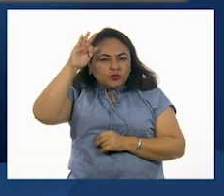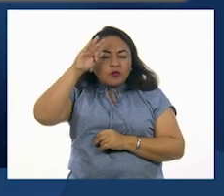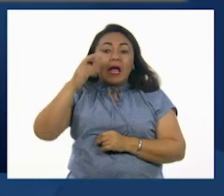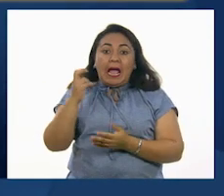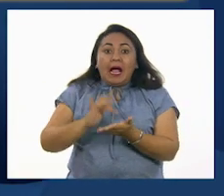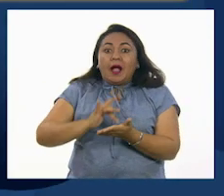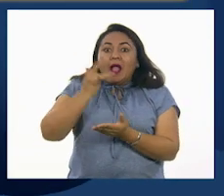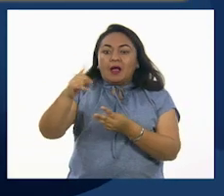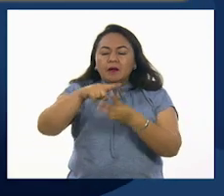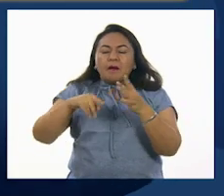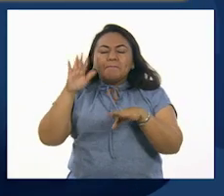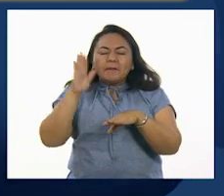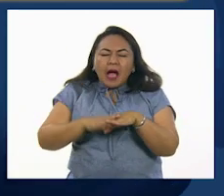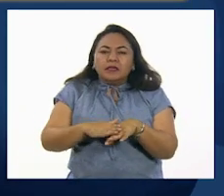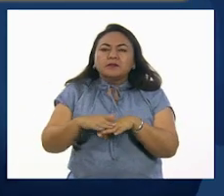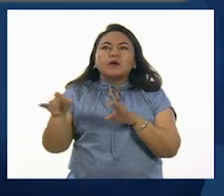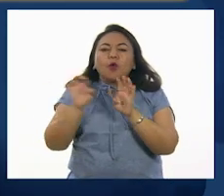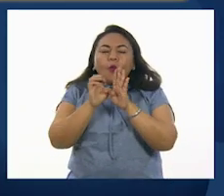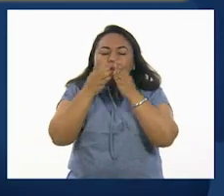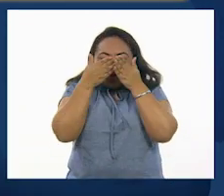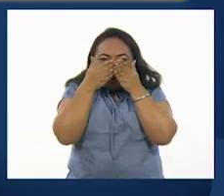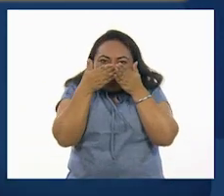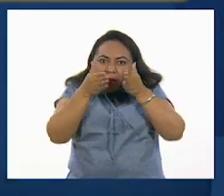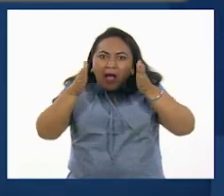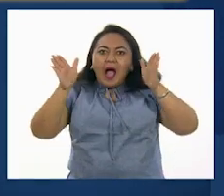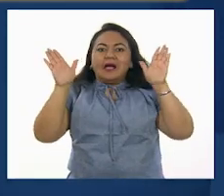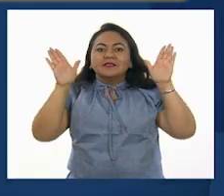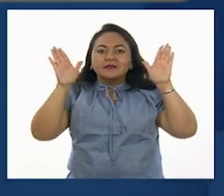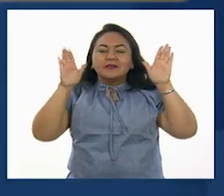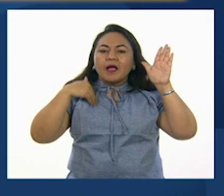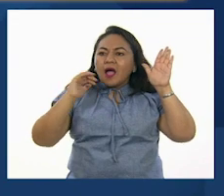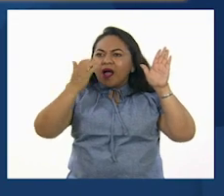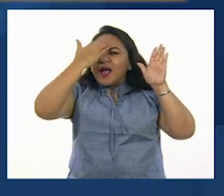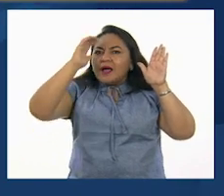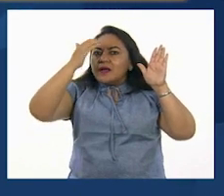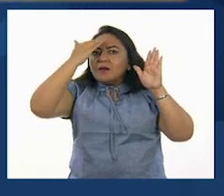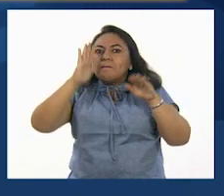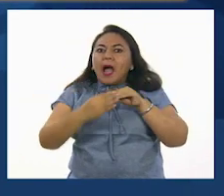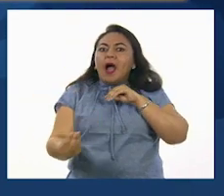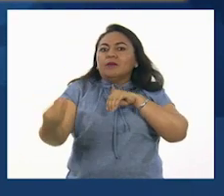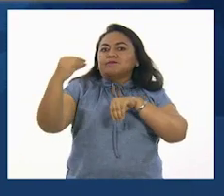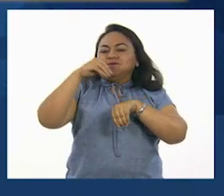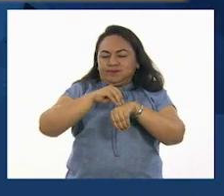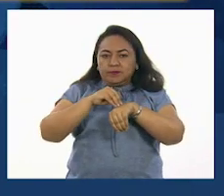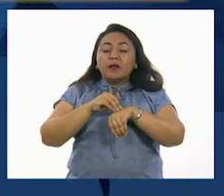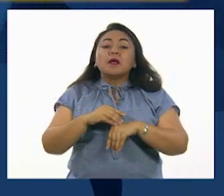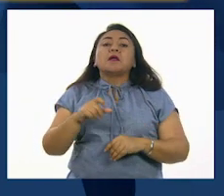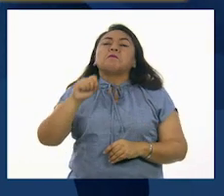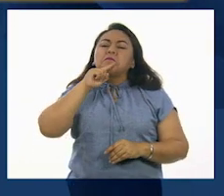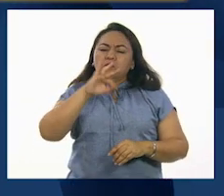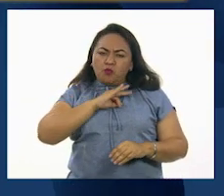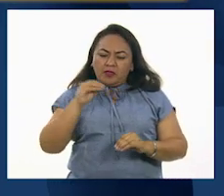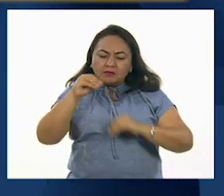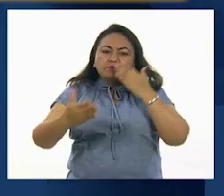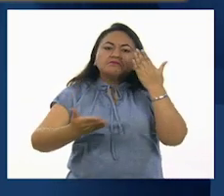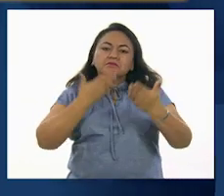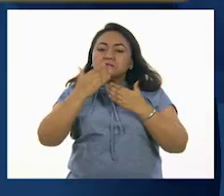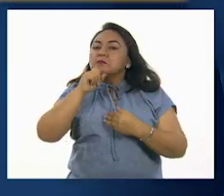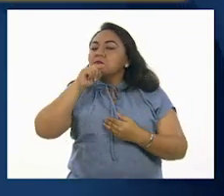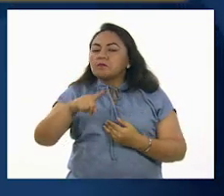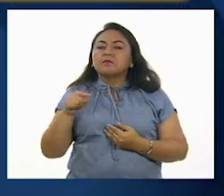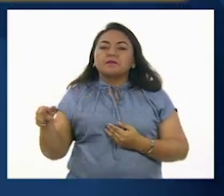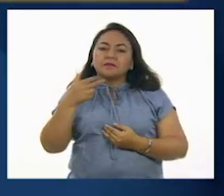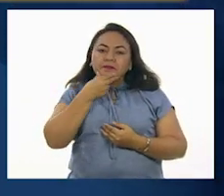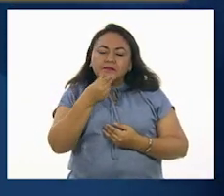ayudó a entender y ampliar su visión sobre el mundo que conocía y que conoció. Y en nuestro esquema como estudiantes también podemos agregar que, de igual